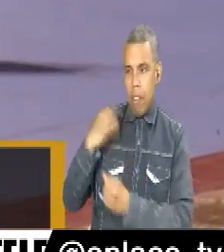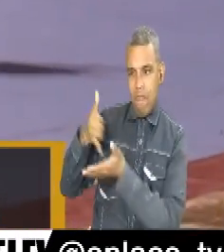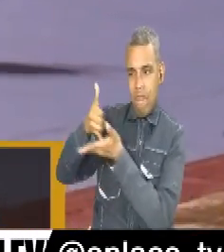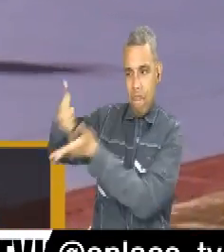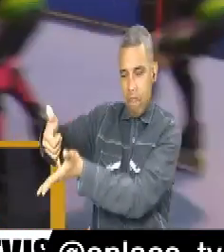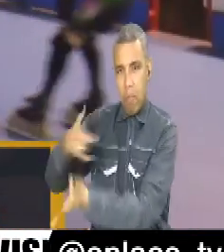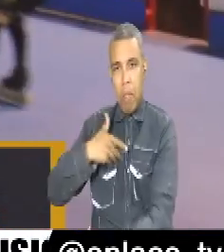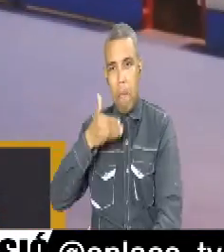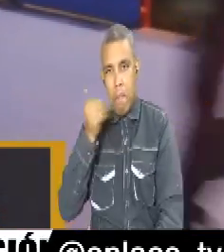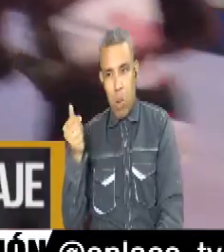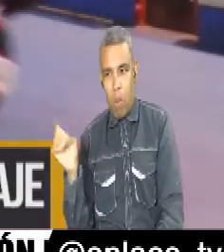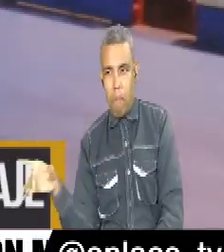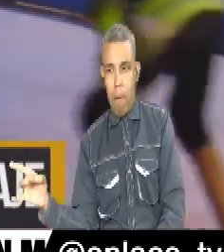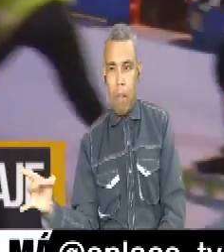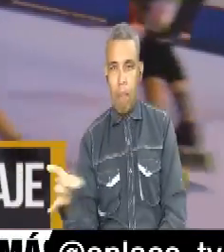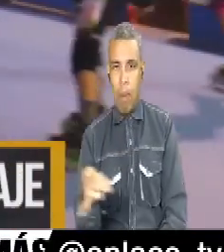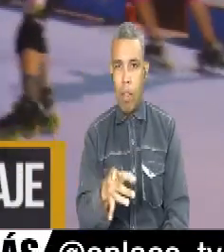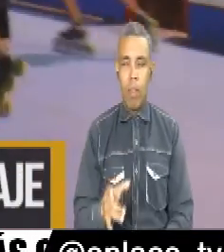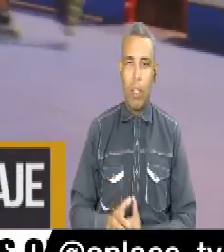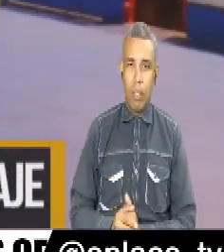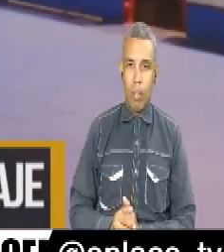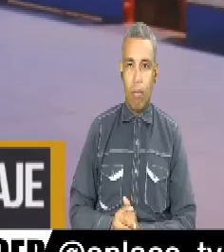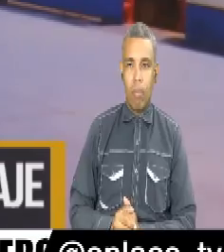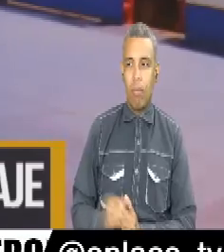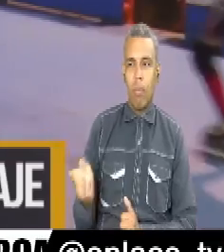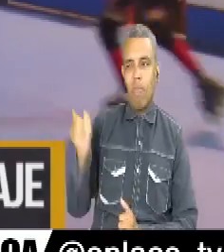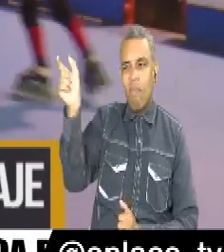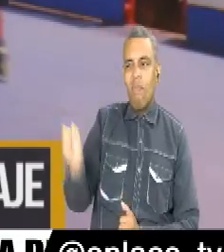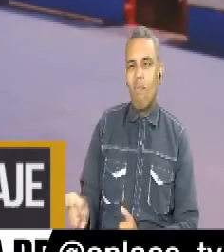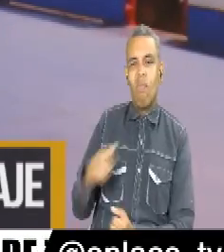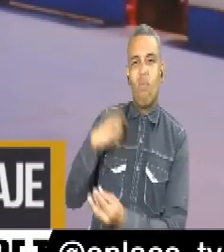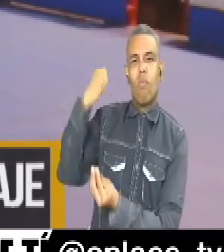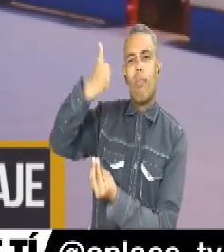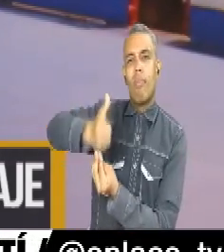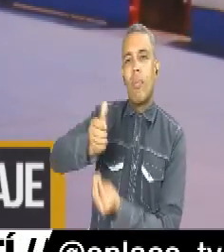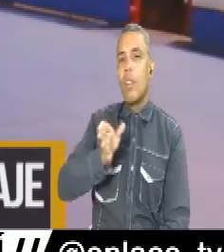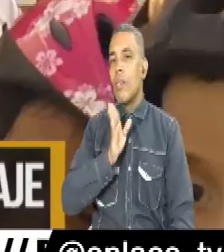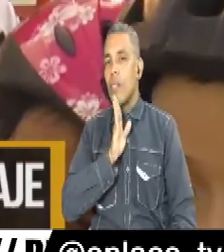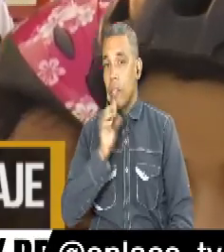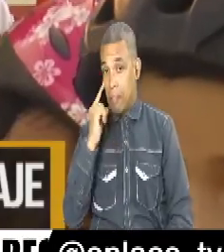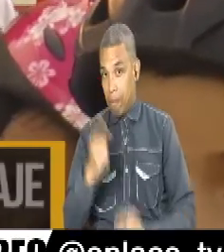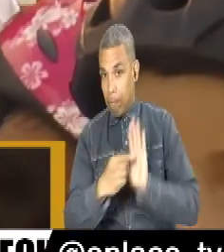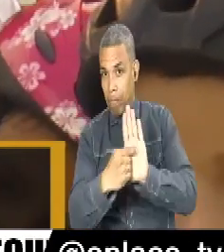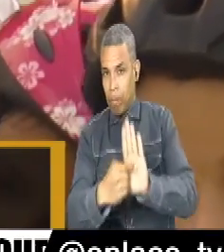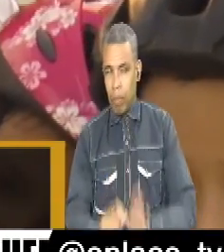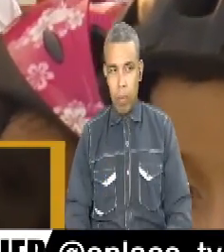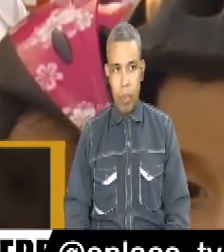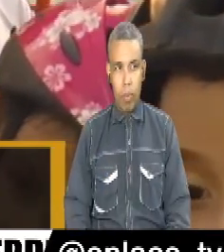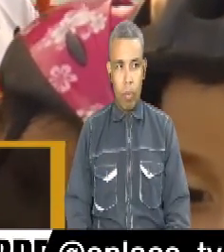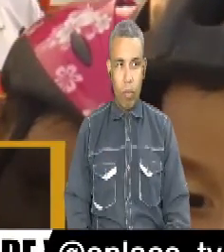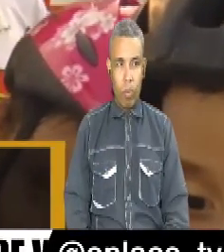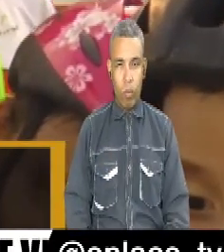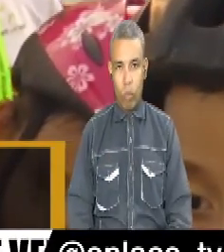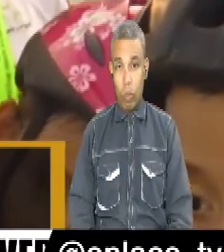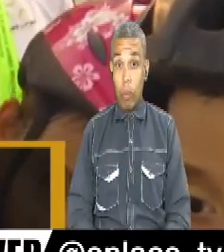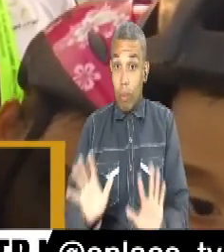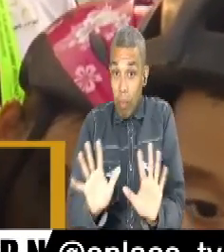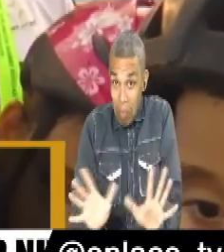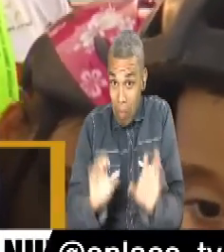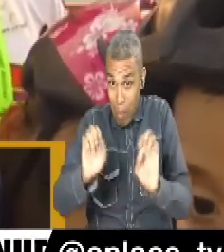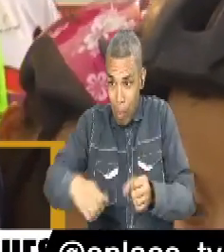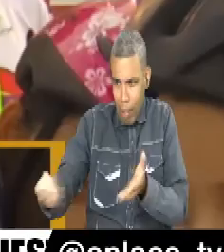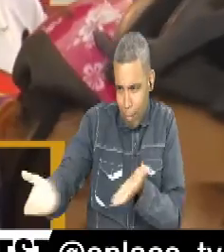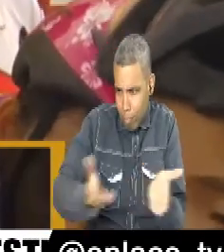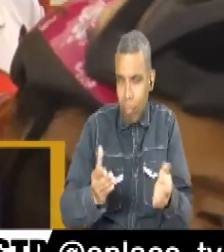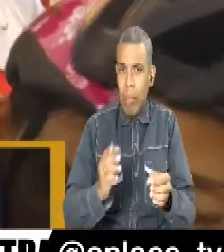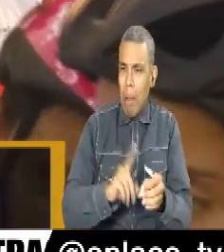mejor entrenador, distinción que ha recaído en la figura de quien está al frente de las escuelas de patinaje. Que desde ya están abiertas las inscripciones